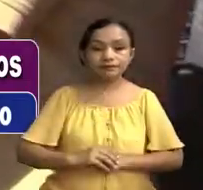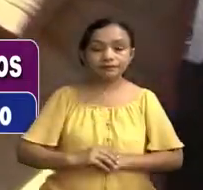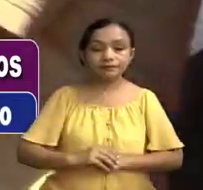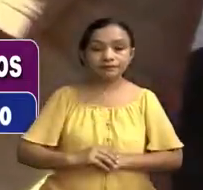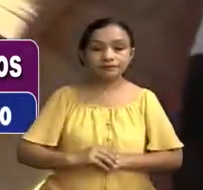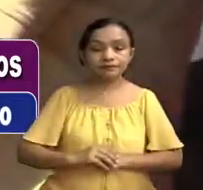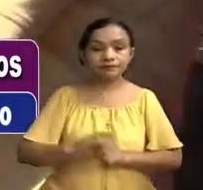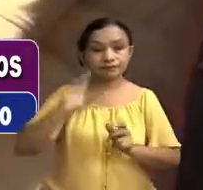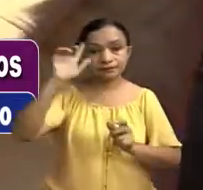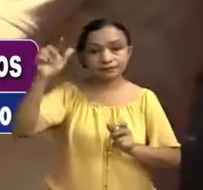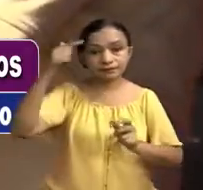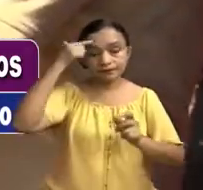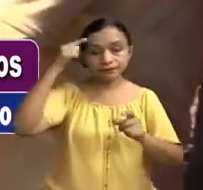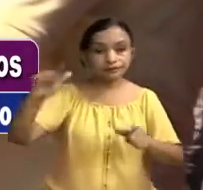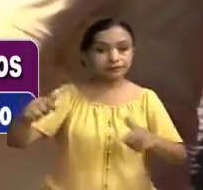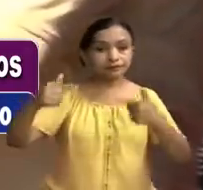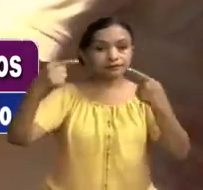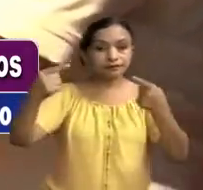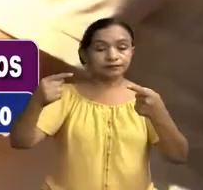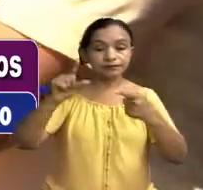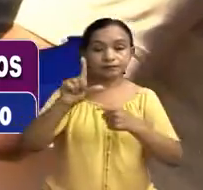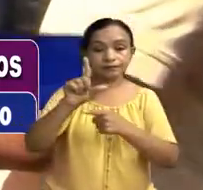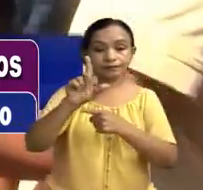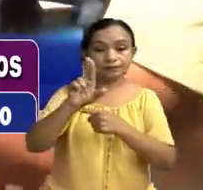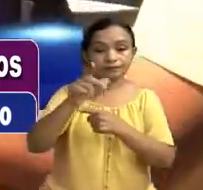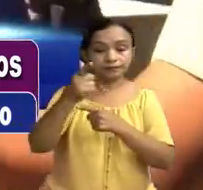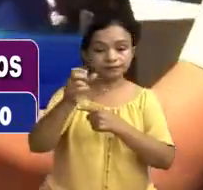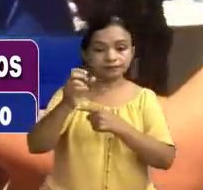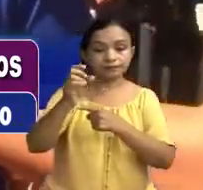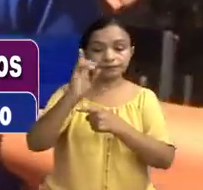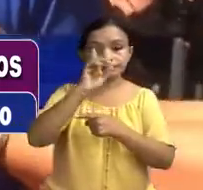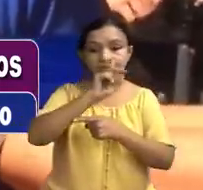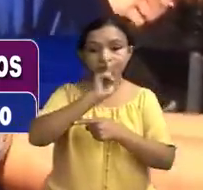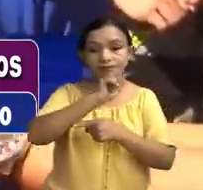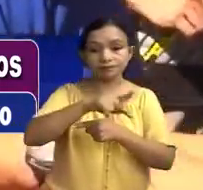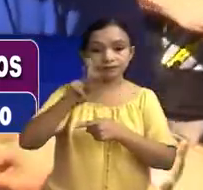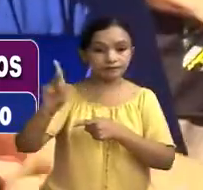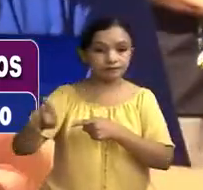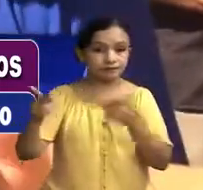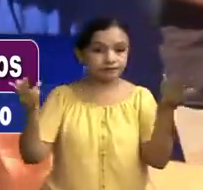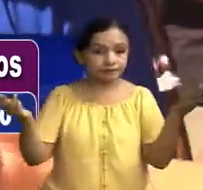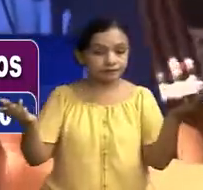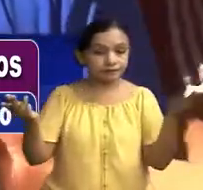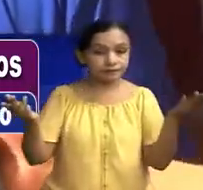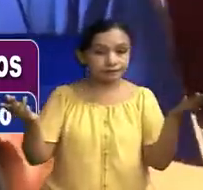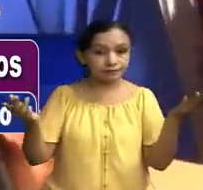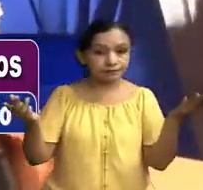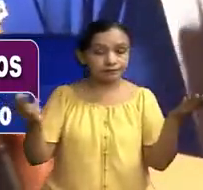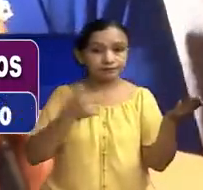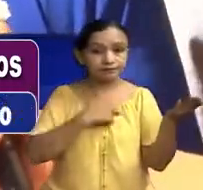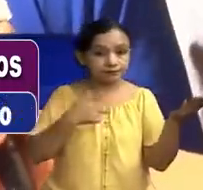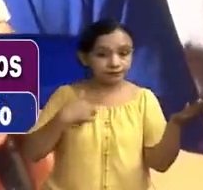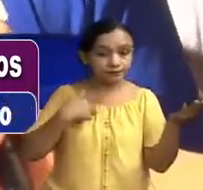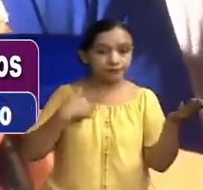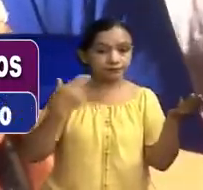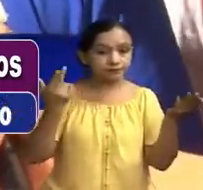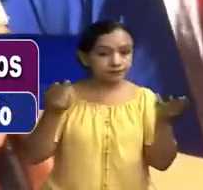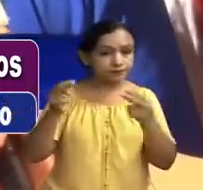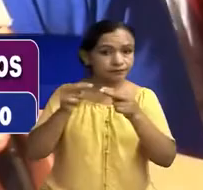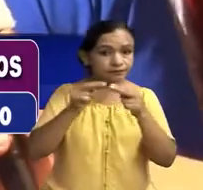Contra el gobierno progresista de Lugo, en Paraguay. Y hay una articulación, eso ha llevado a una